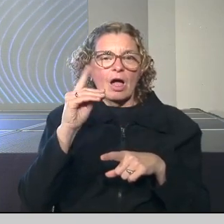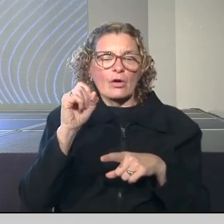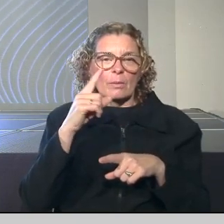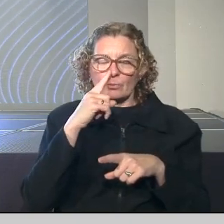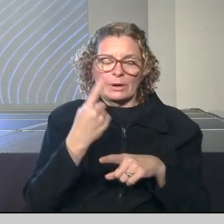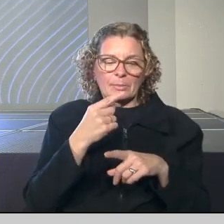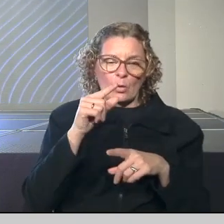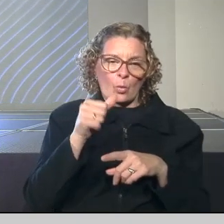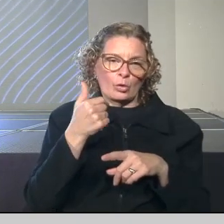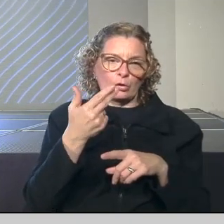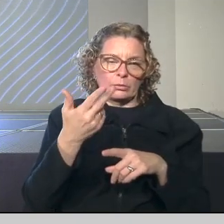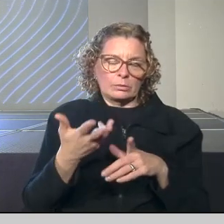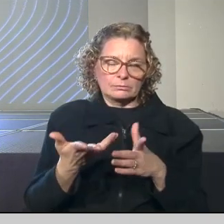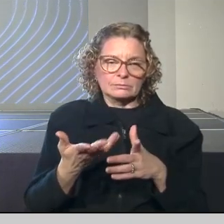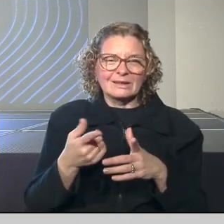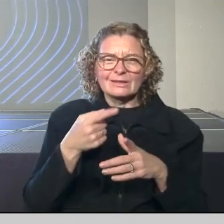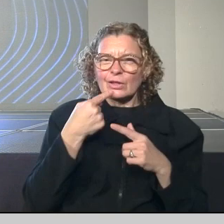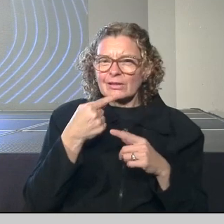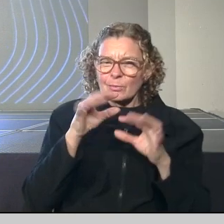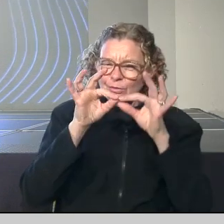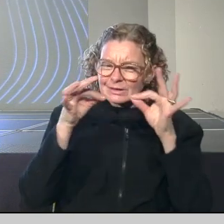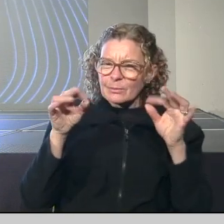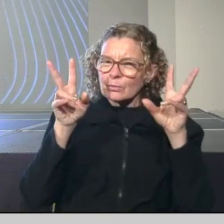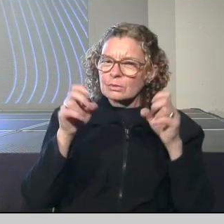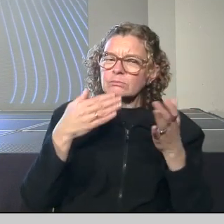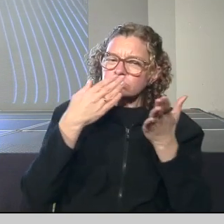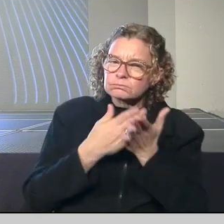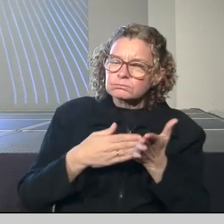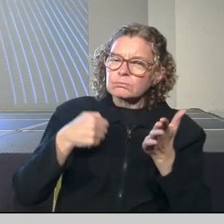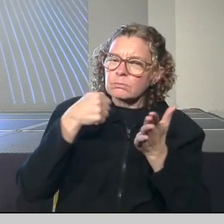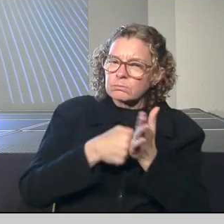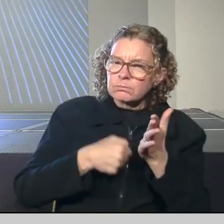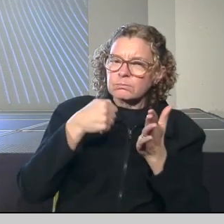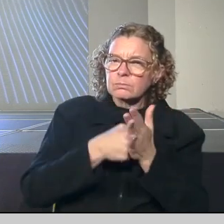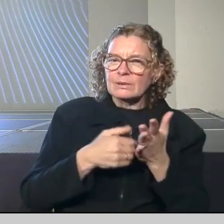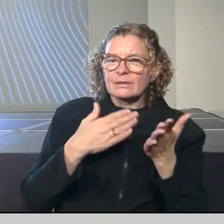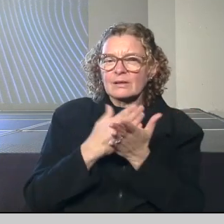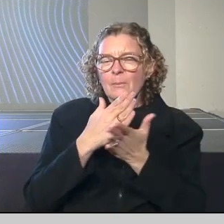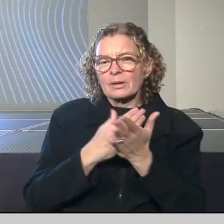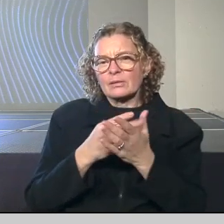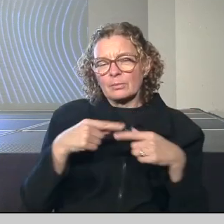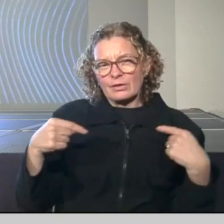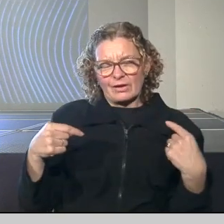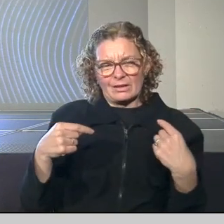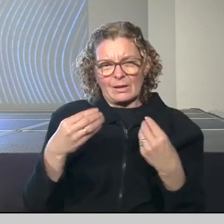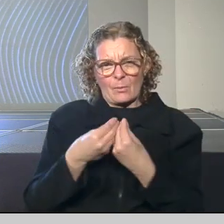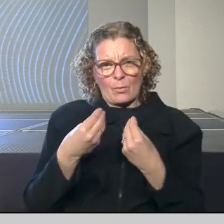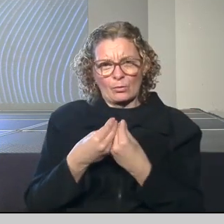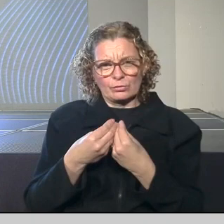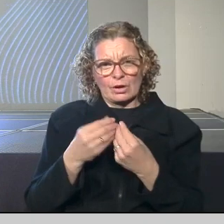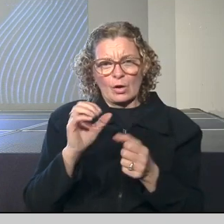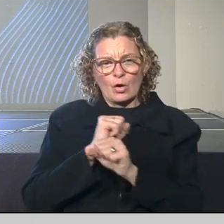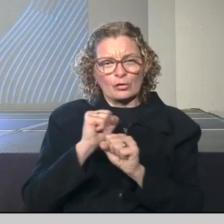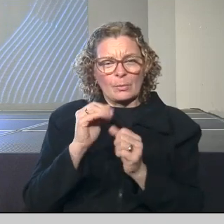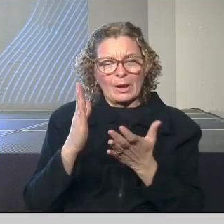velocidades. Insistimos mucho en esto del título porque una vez que ya se realizaron ventas de esa publicación, no se puede